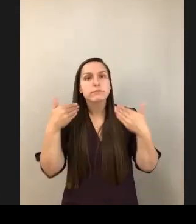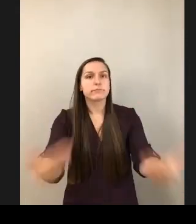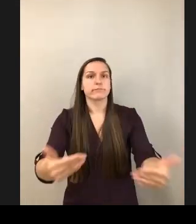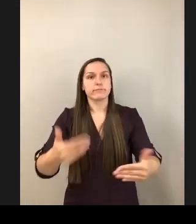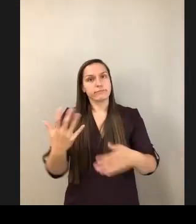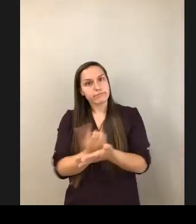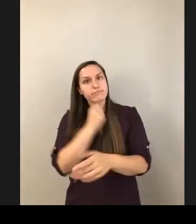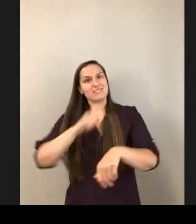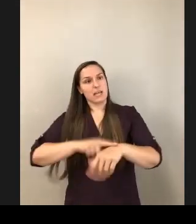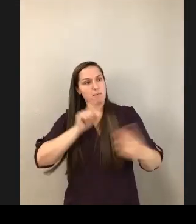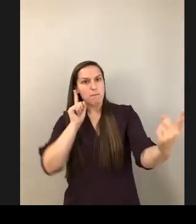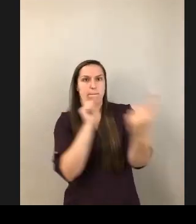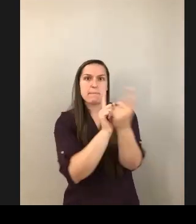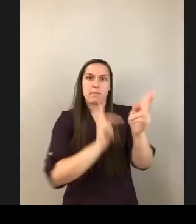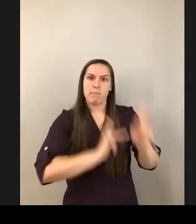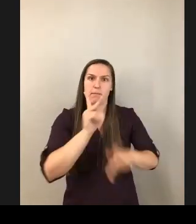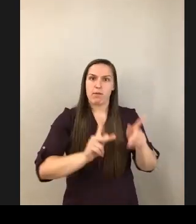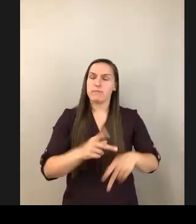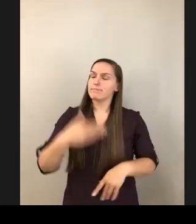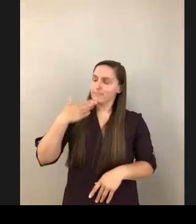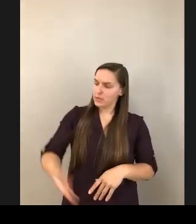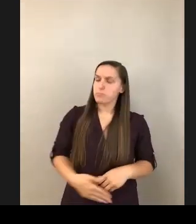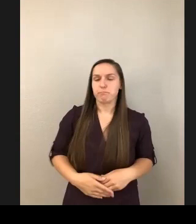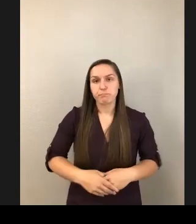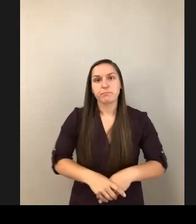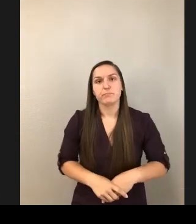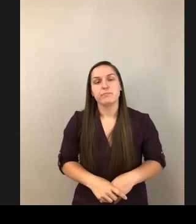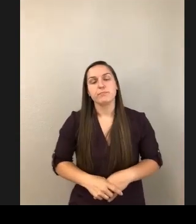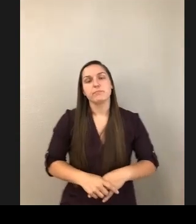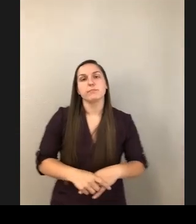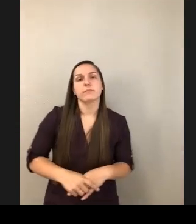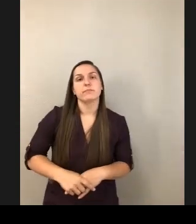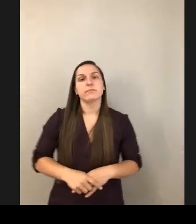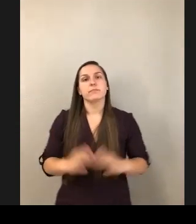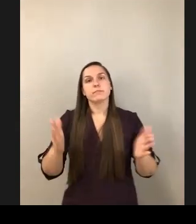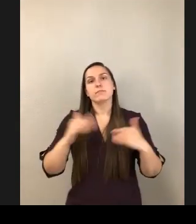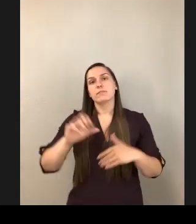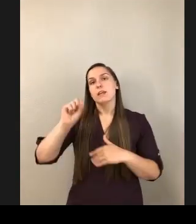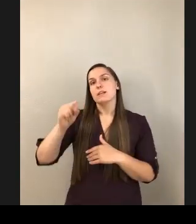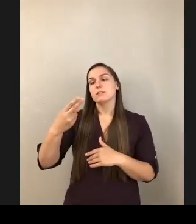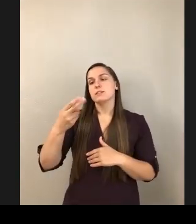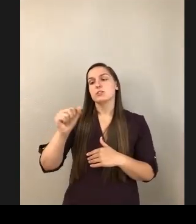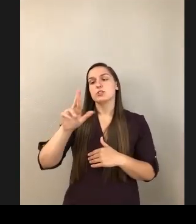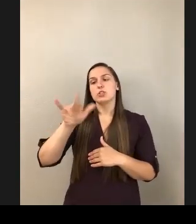manera electrónica o digital, sino encontrarse cara a cara con ellos.